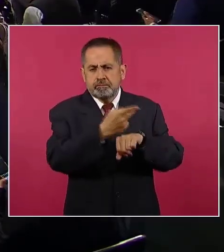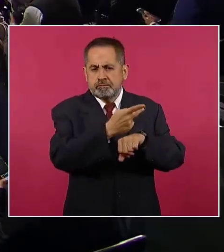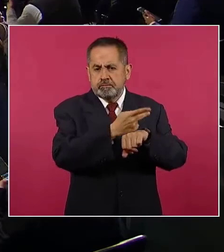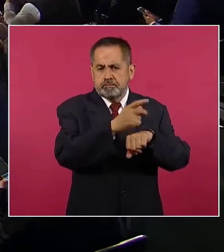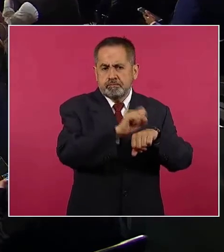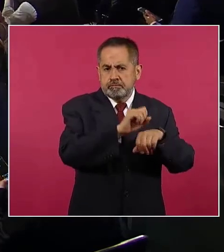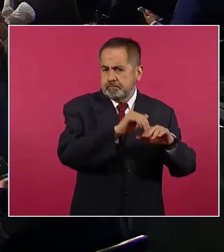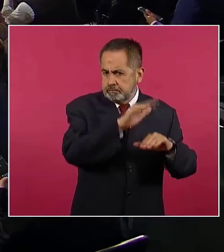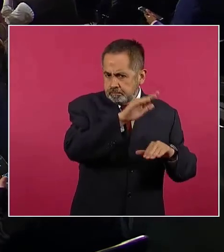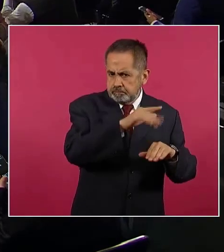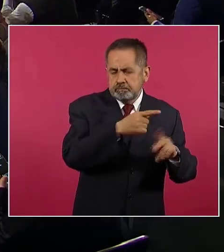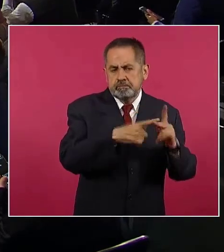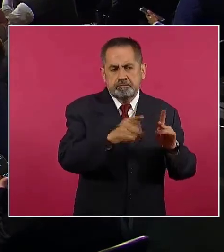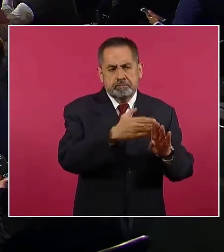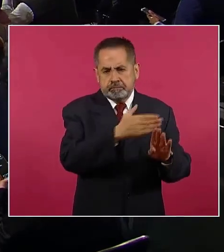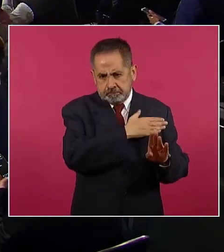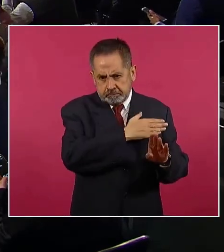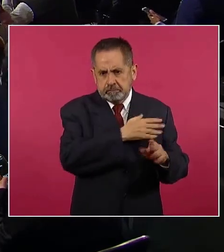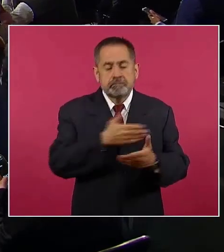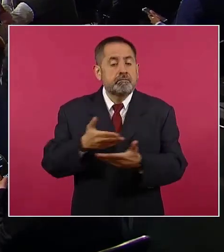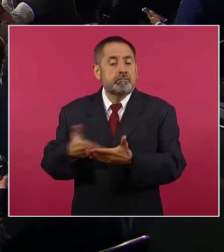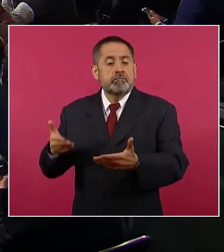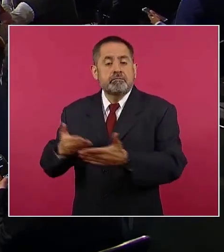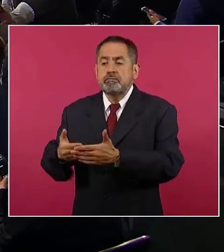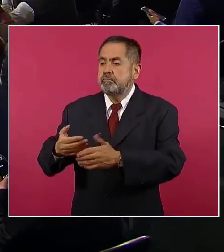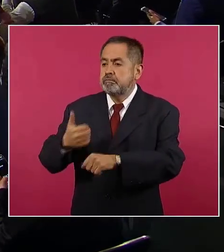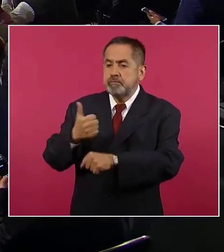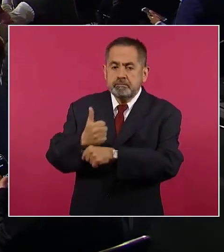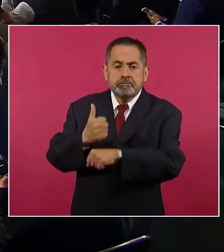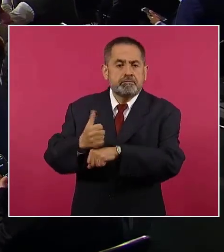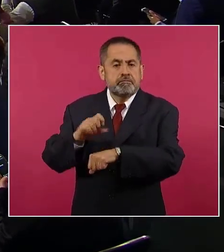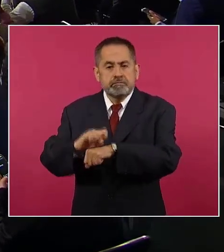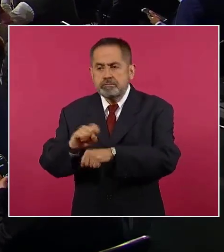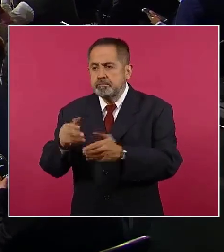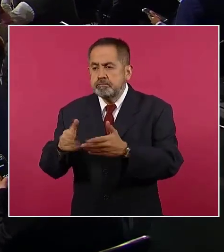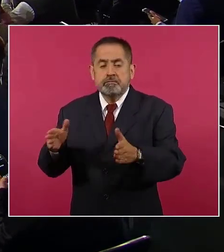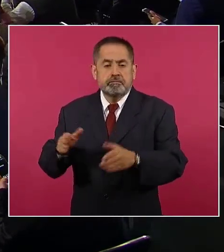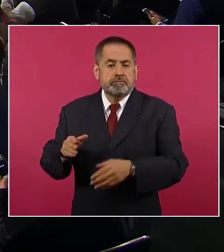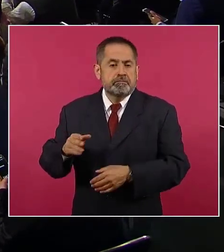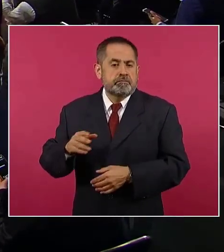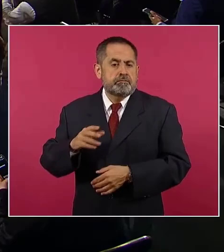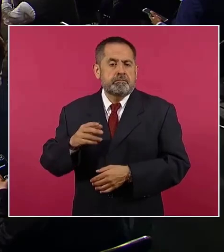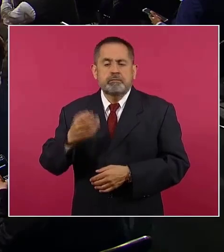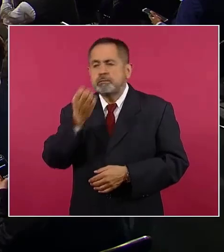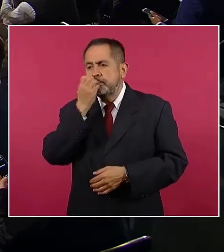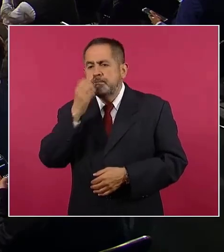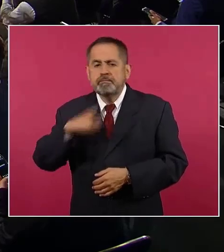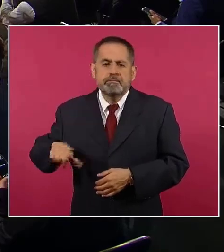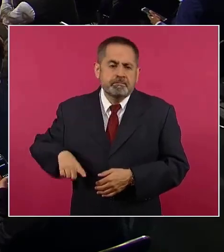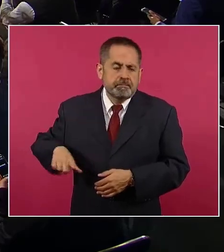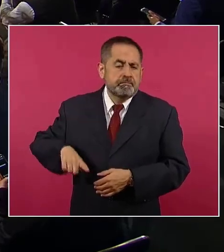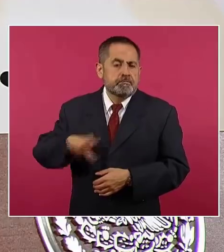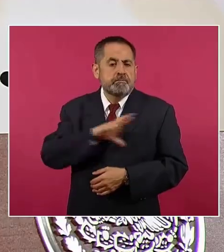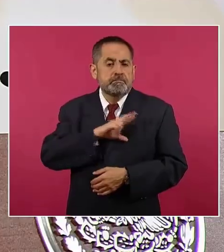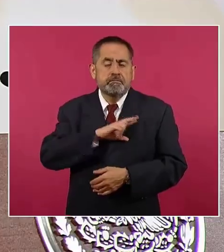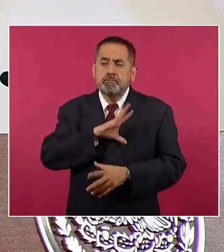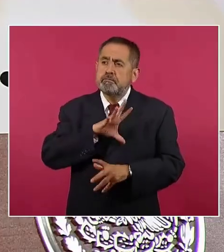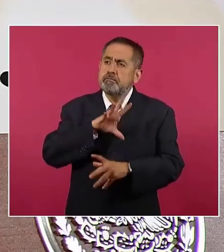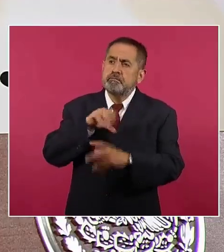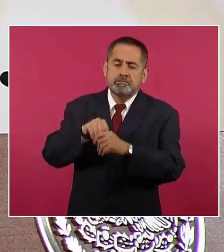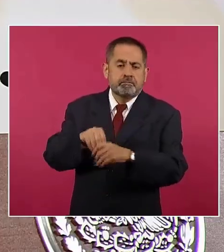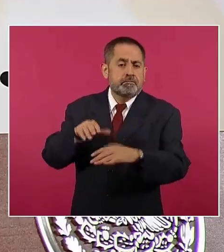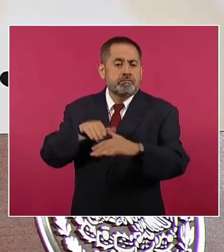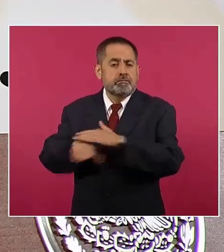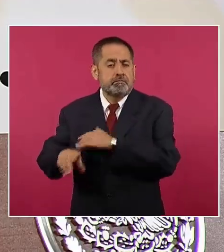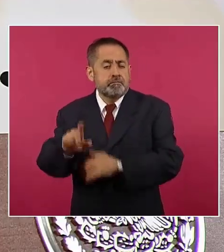Y esto es en todo el país, tanto en escuelas públicas como escuelas privadas, donde esperamos la asistencia de más de 24